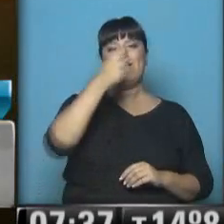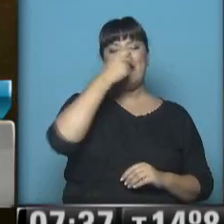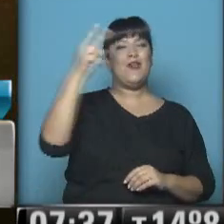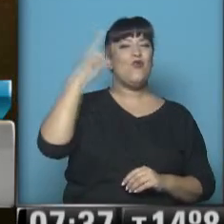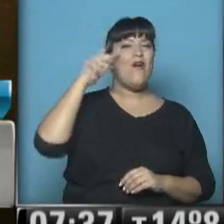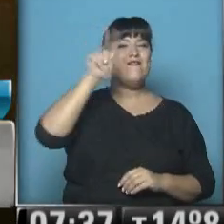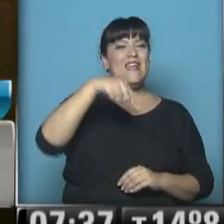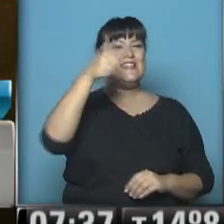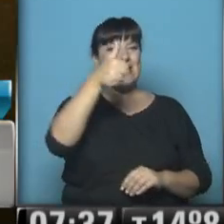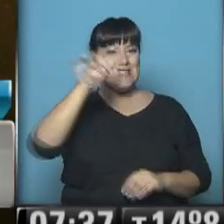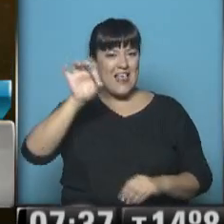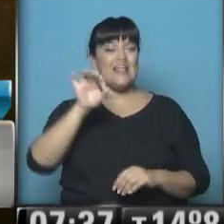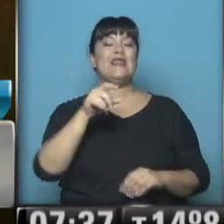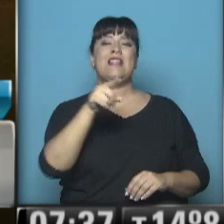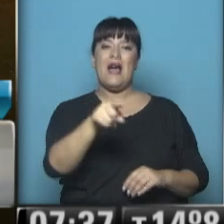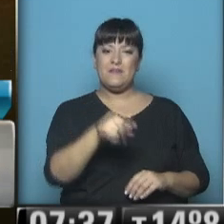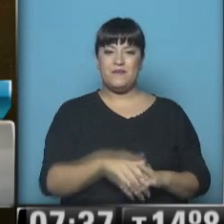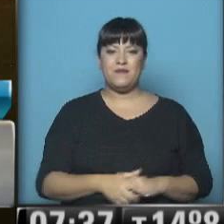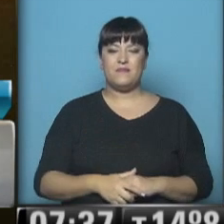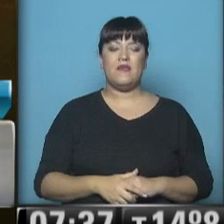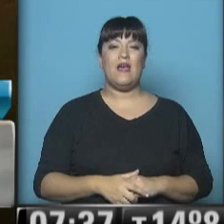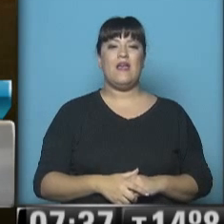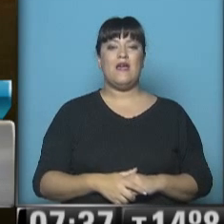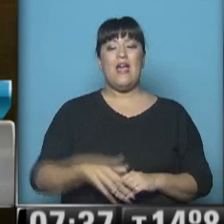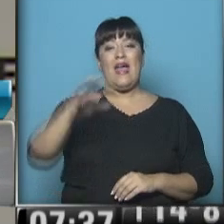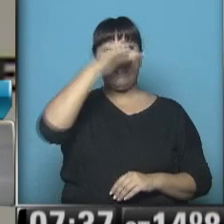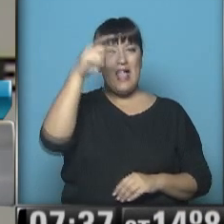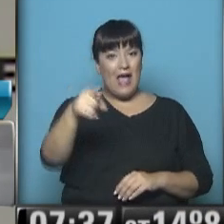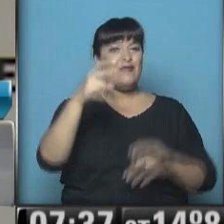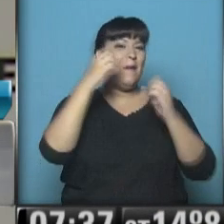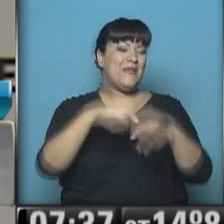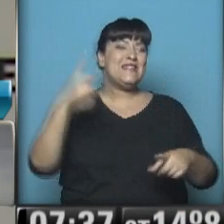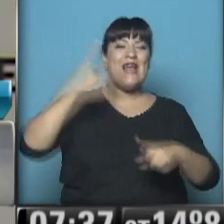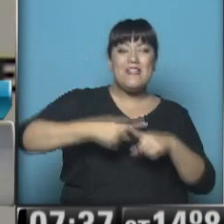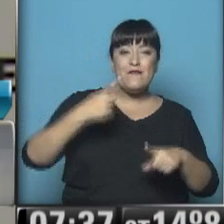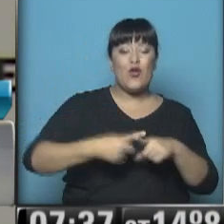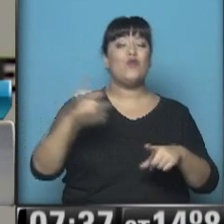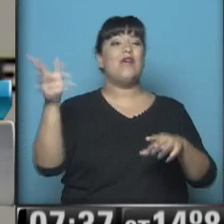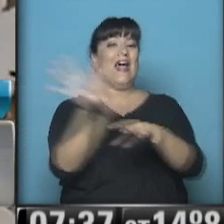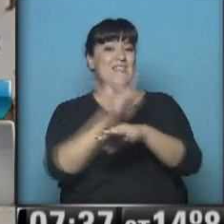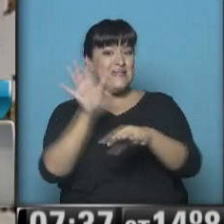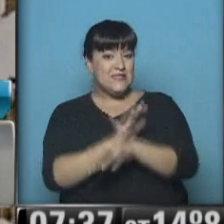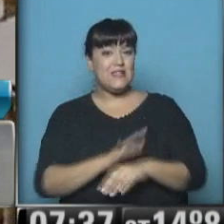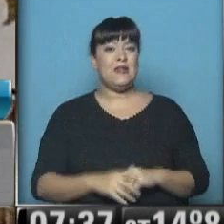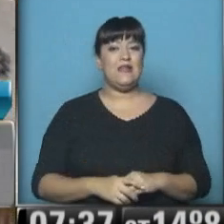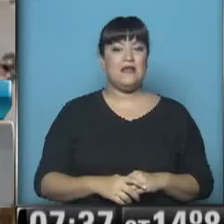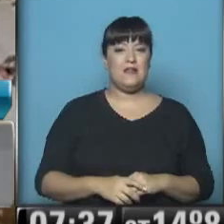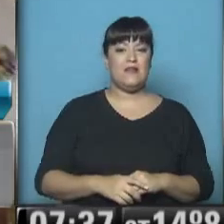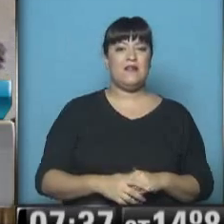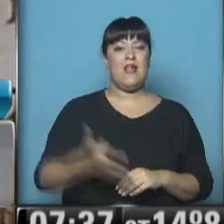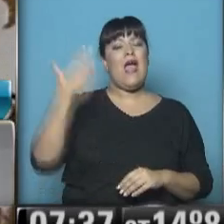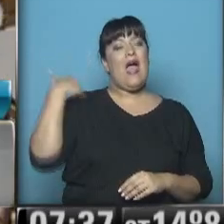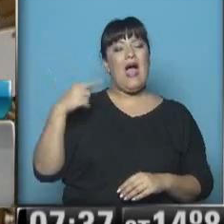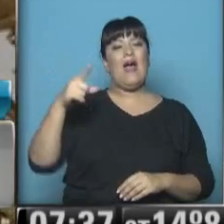hecho en el teatro-auditorio mab en apenas 1 comienza a disfrutar del cine se encuentra con una gran muestra 2960 que curó a nuestro compañero